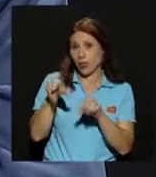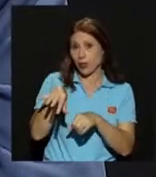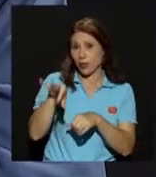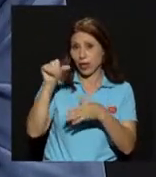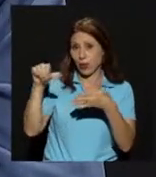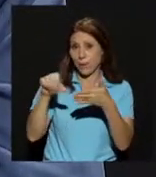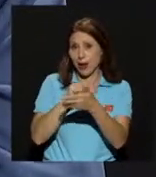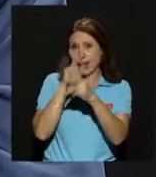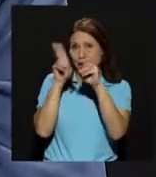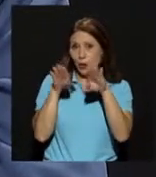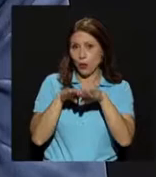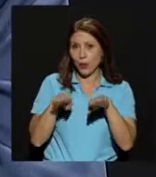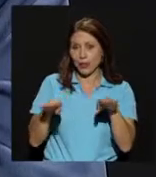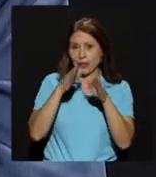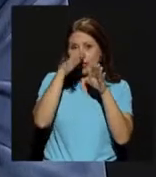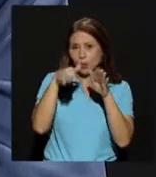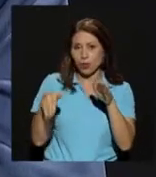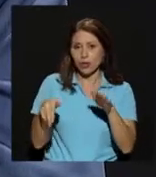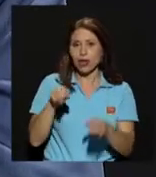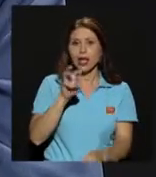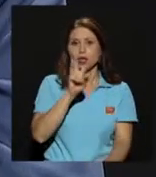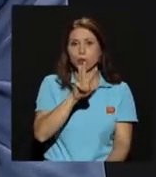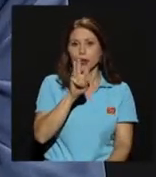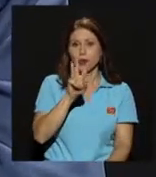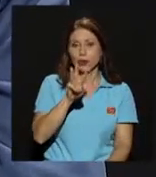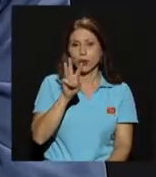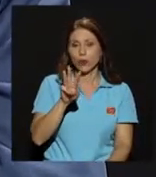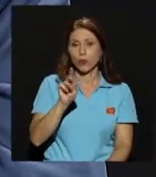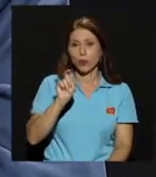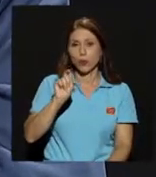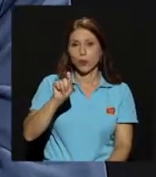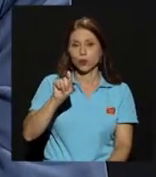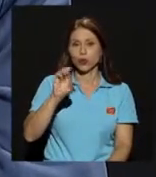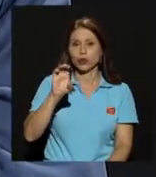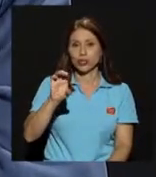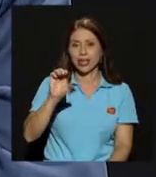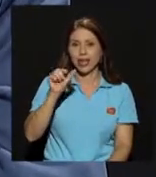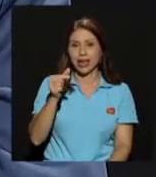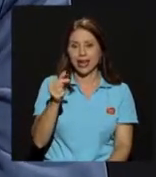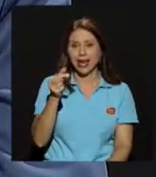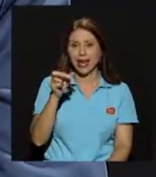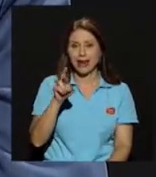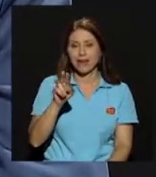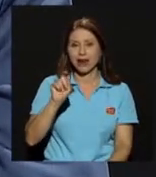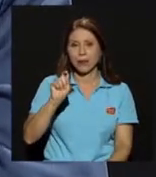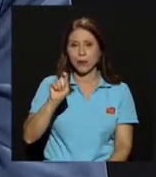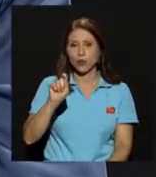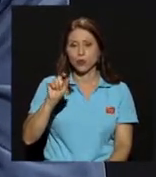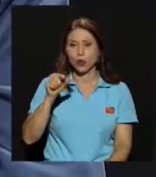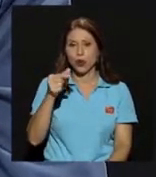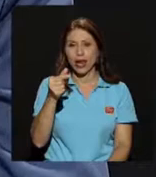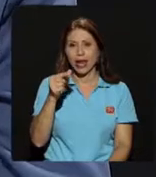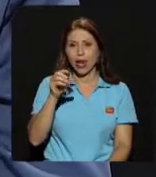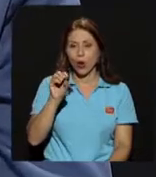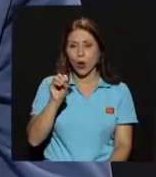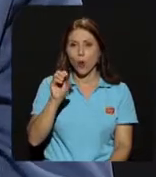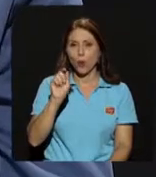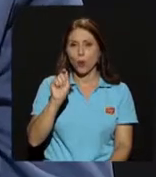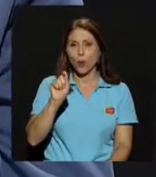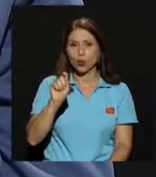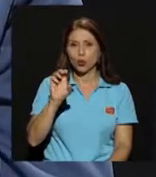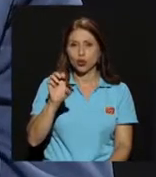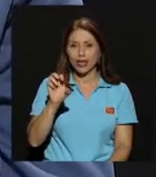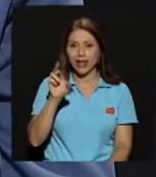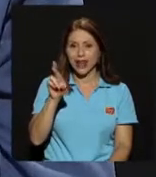contraloría www v.gr punto g o punto cr ahí pueden